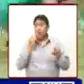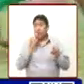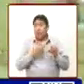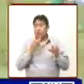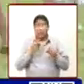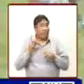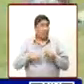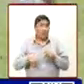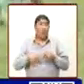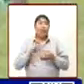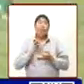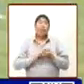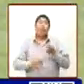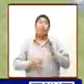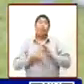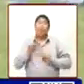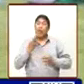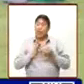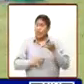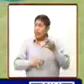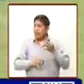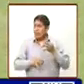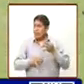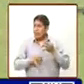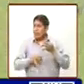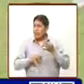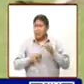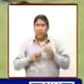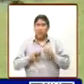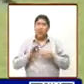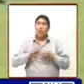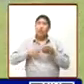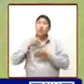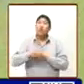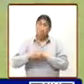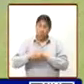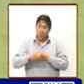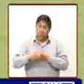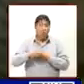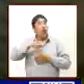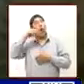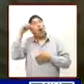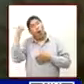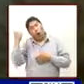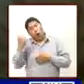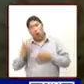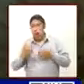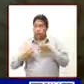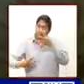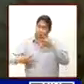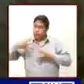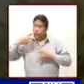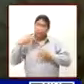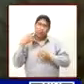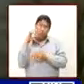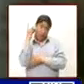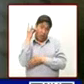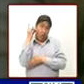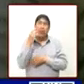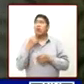la fecha FIFA de noviembre, de junio, donde tenemos dos compromisos importantes,